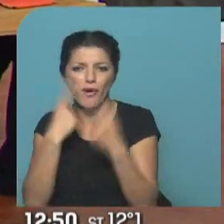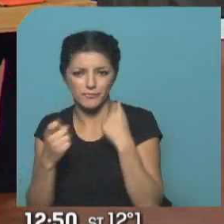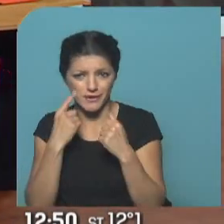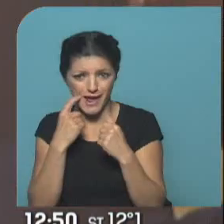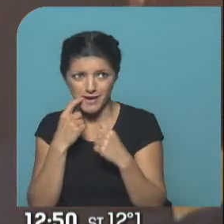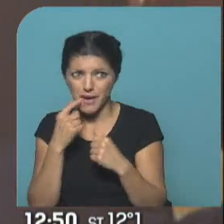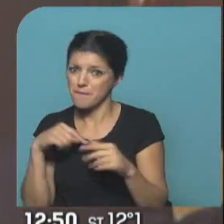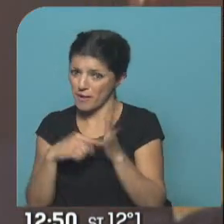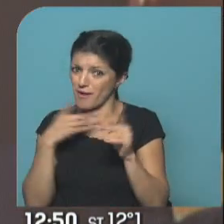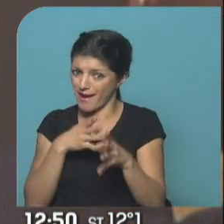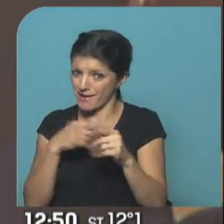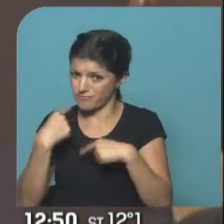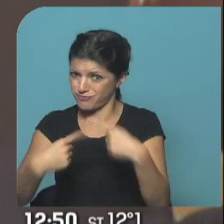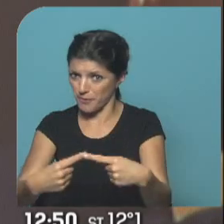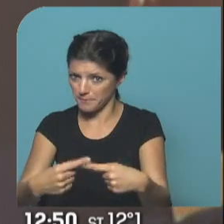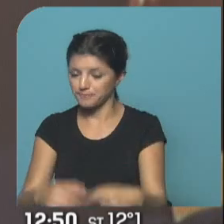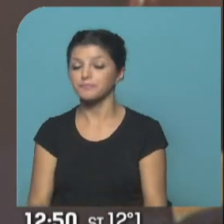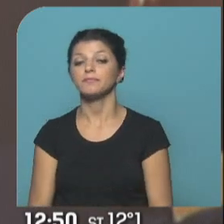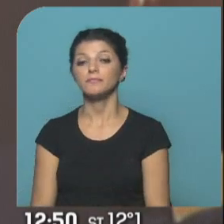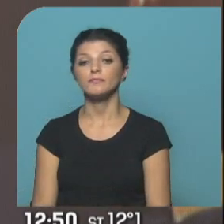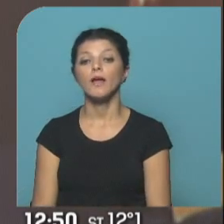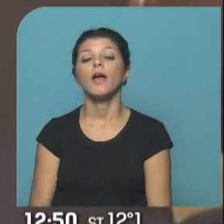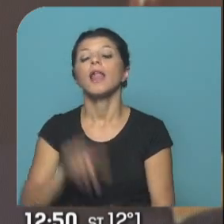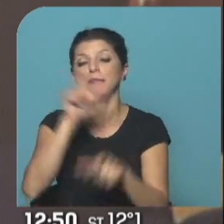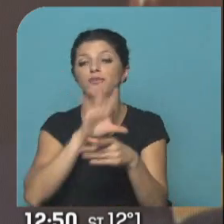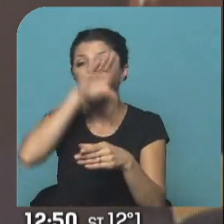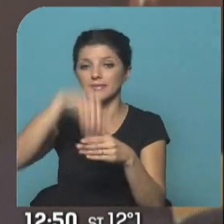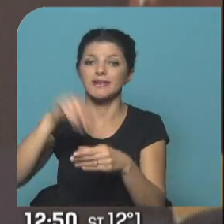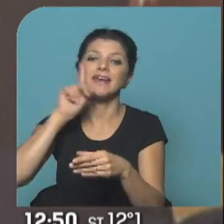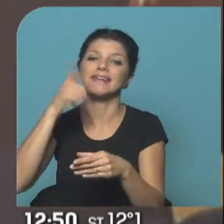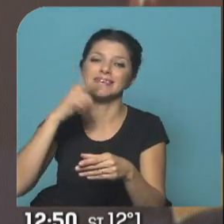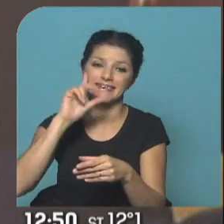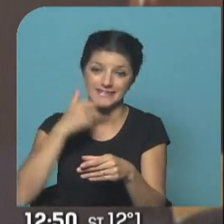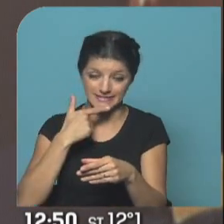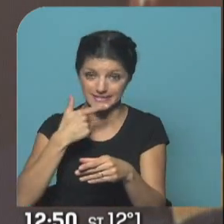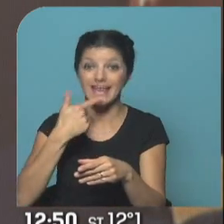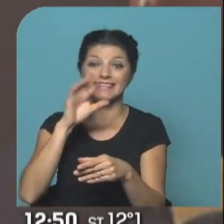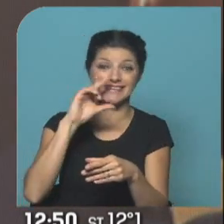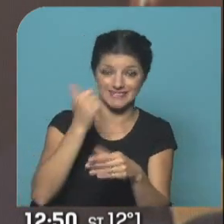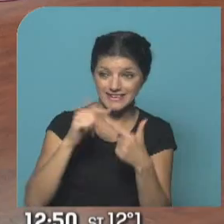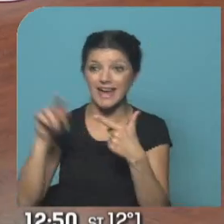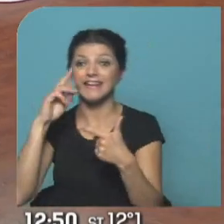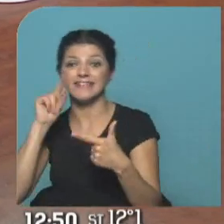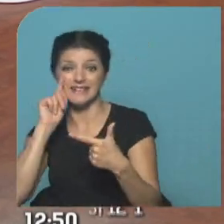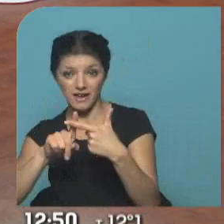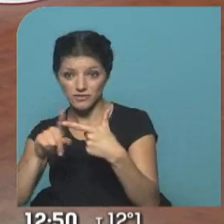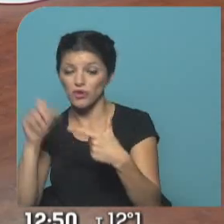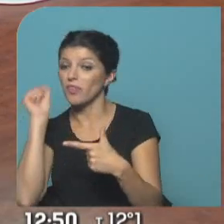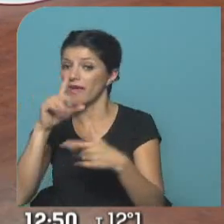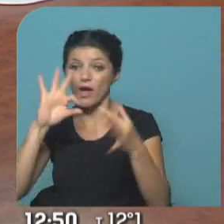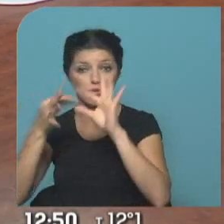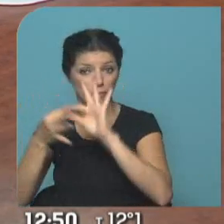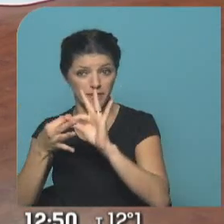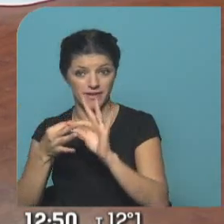sexta parte de aquellos que combaten para el Estado Islámico, ISIS o Daesh, en Siria y en Irak, son europeos. Estamos hablando de